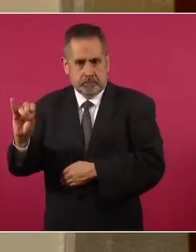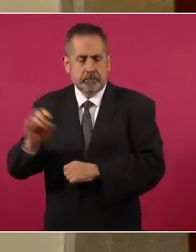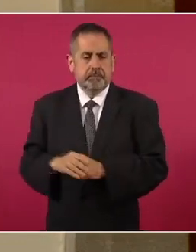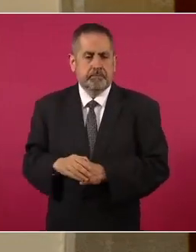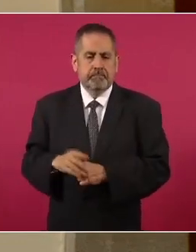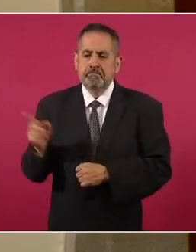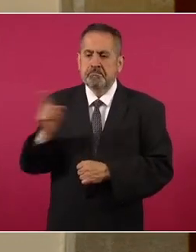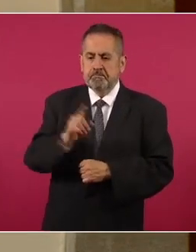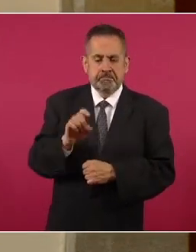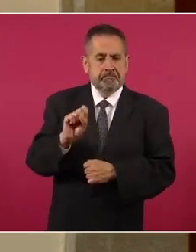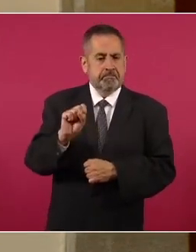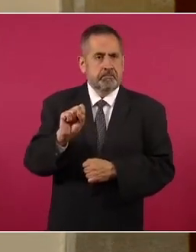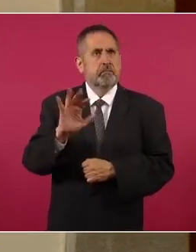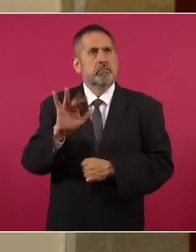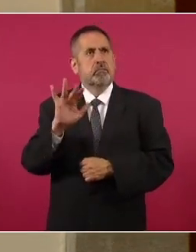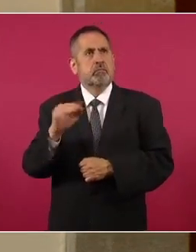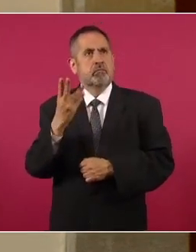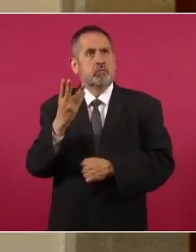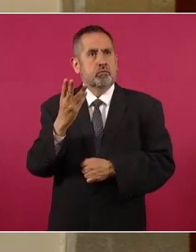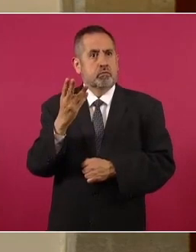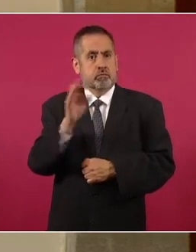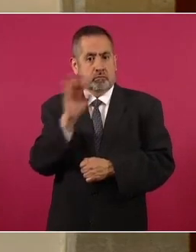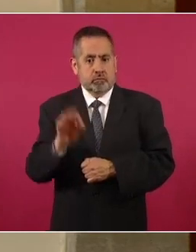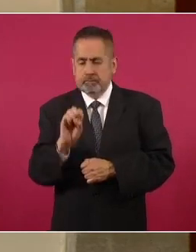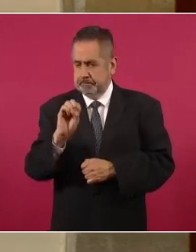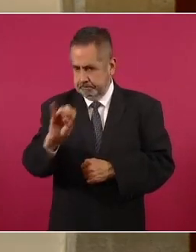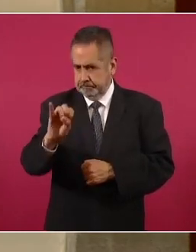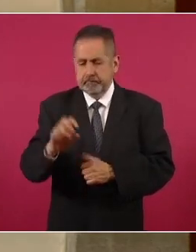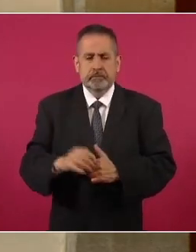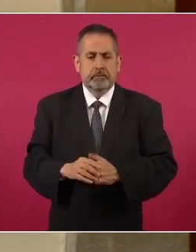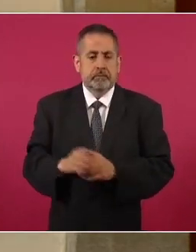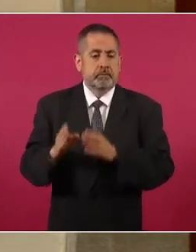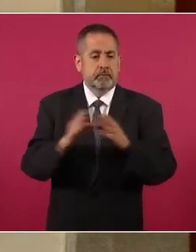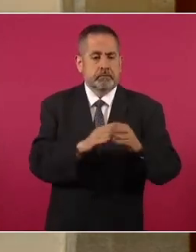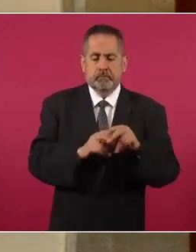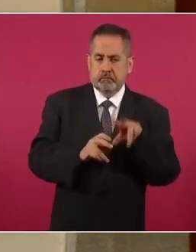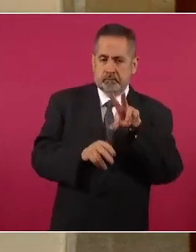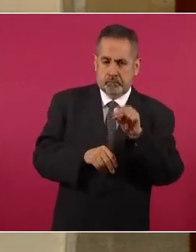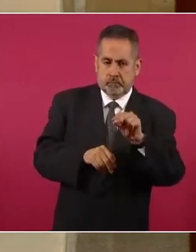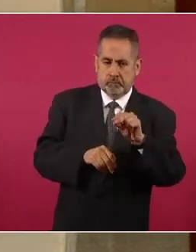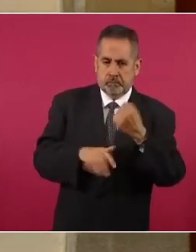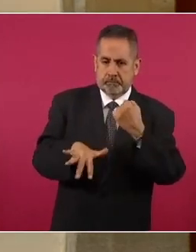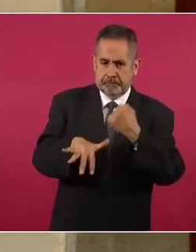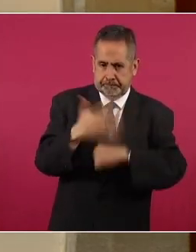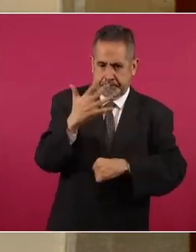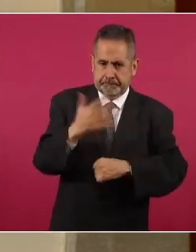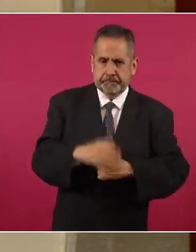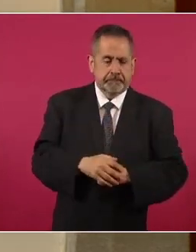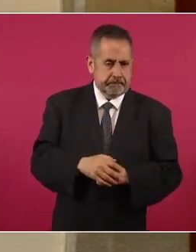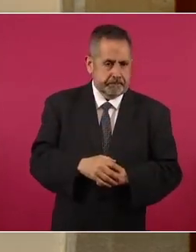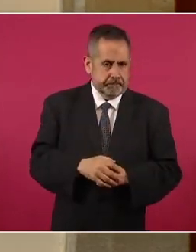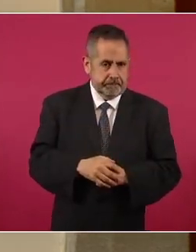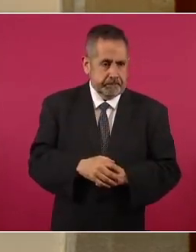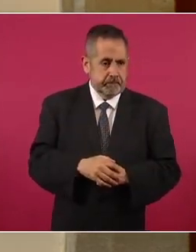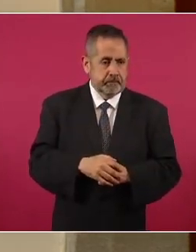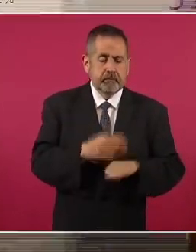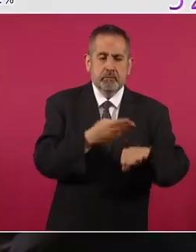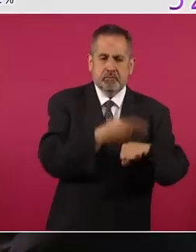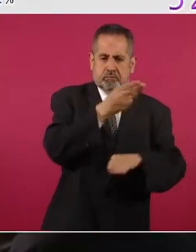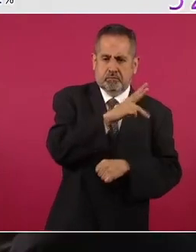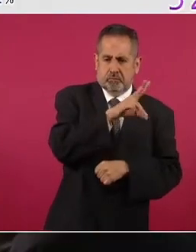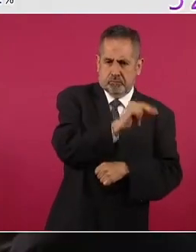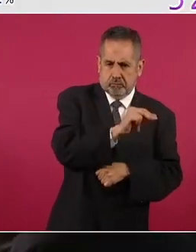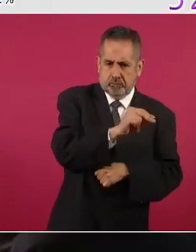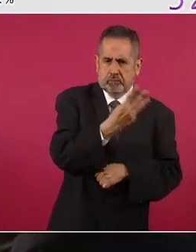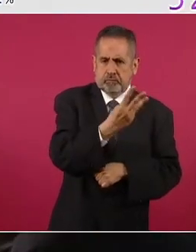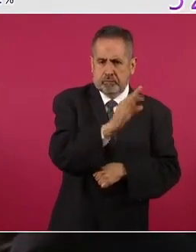a favor, 54, en contra, 15. Muy en contra,